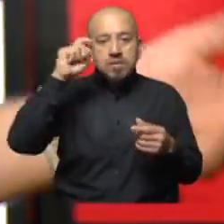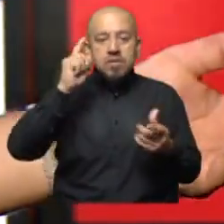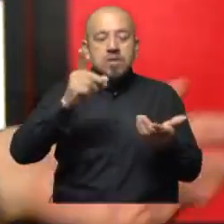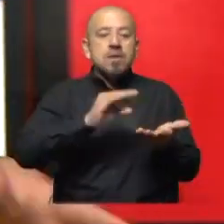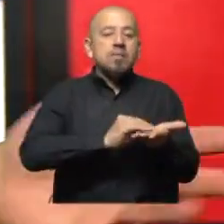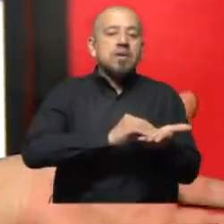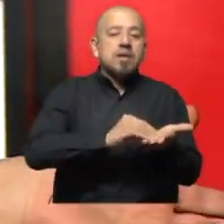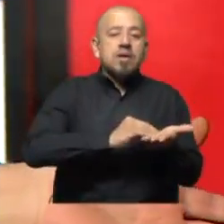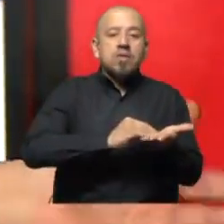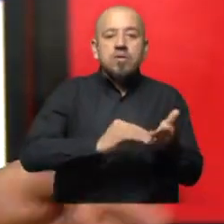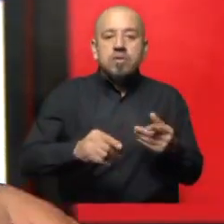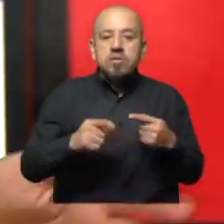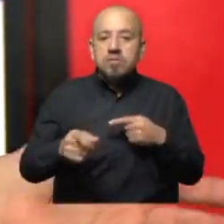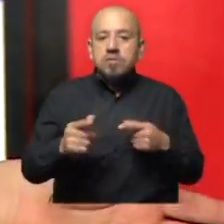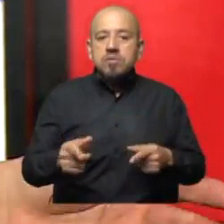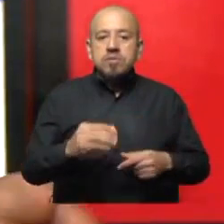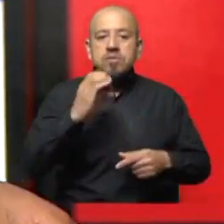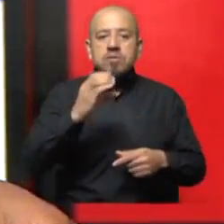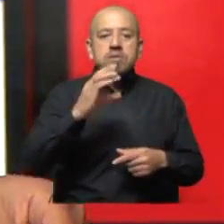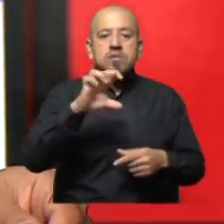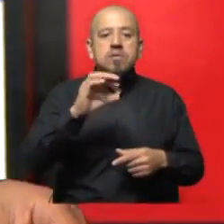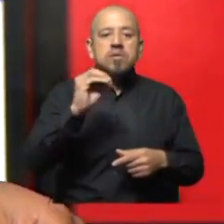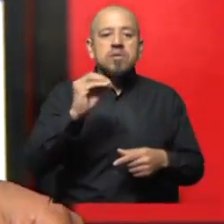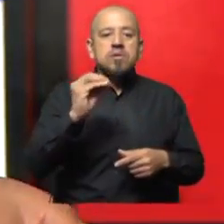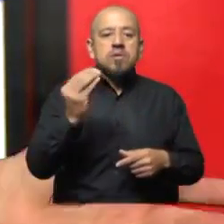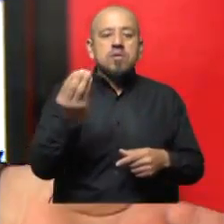montreal es decir una coquetería que sí